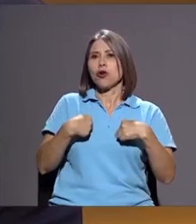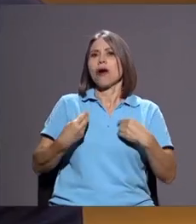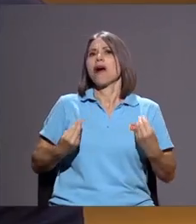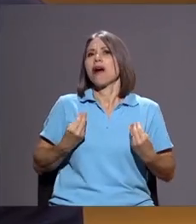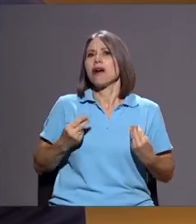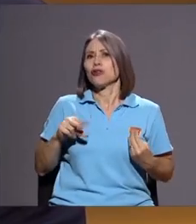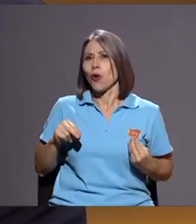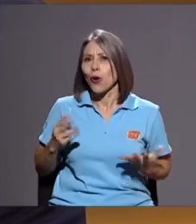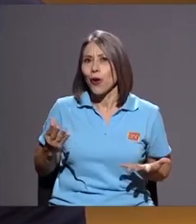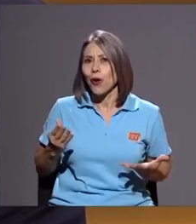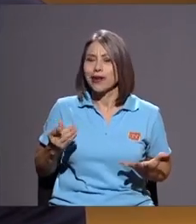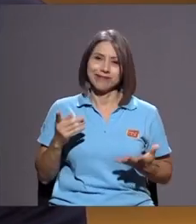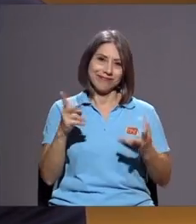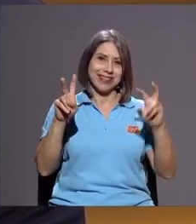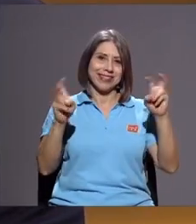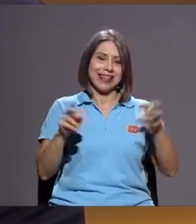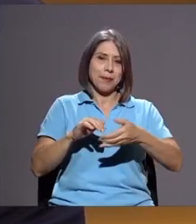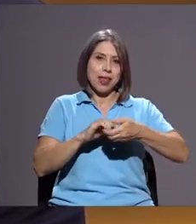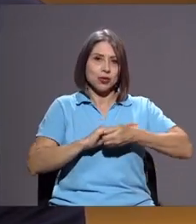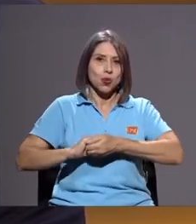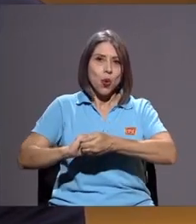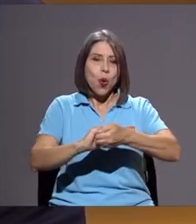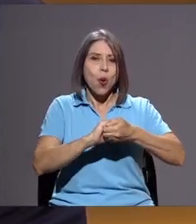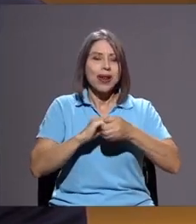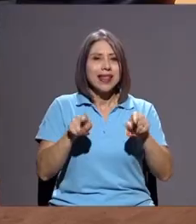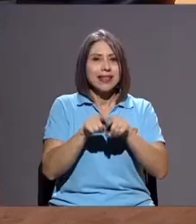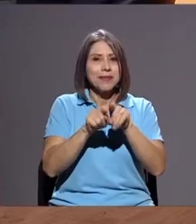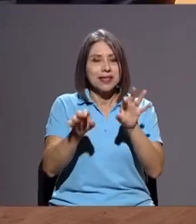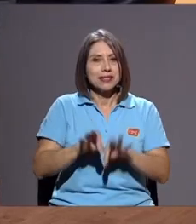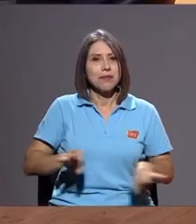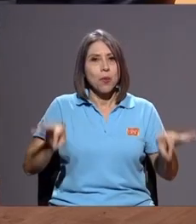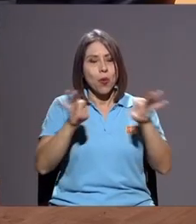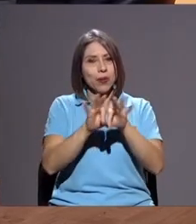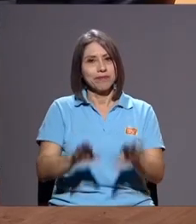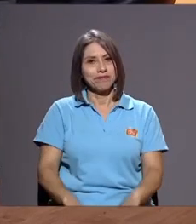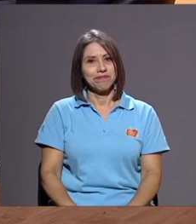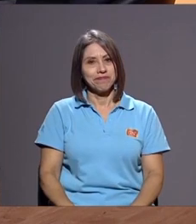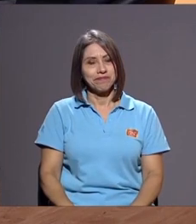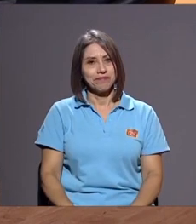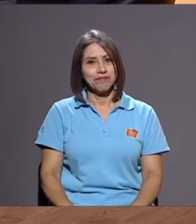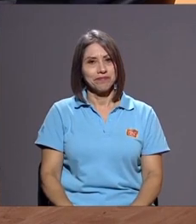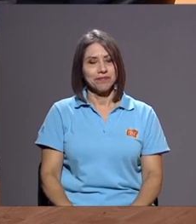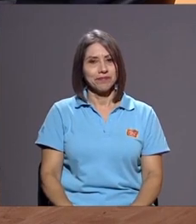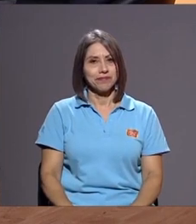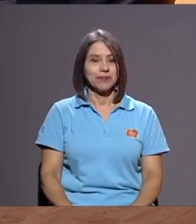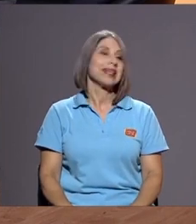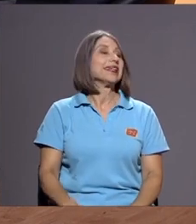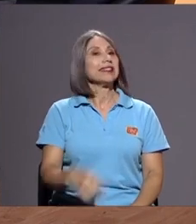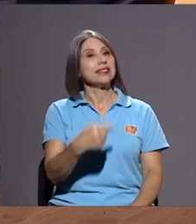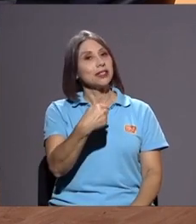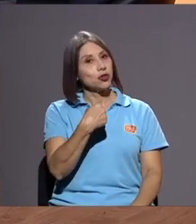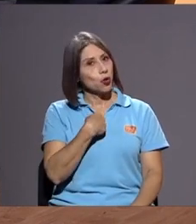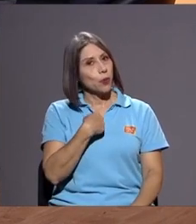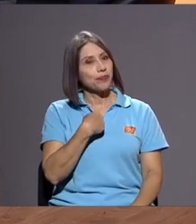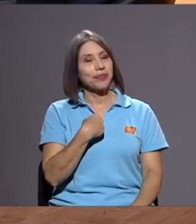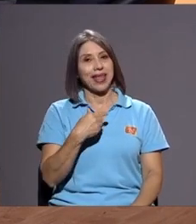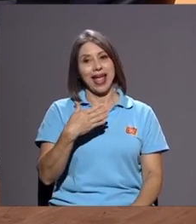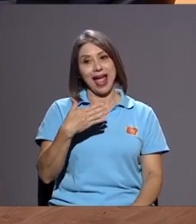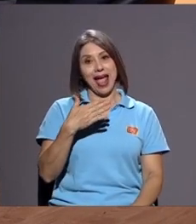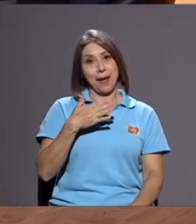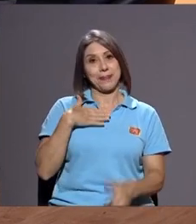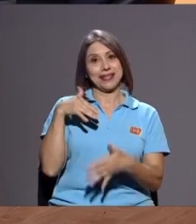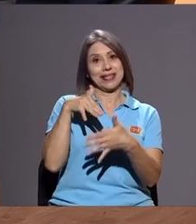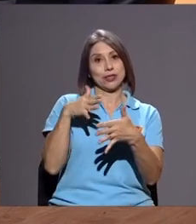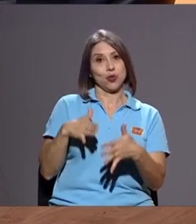ese tema de solidaridad es un tema que es también importante si yo yo le muestro a mis estudiantes